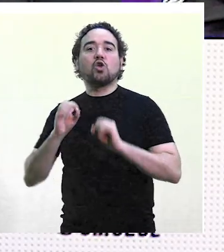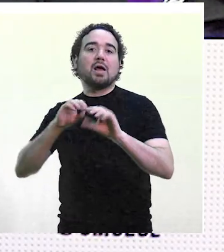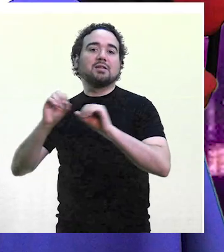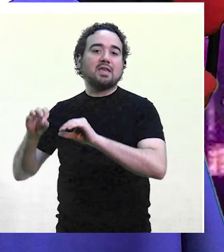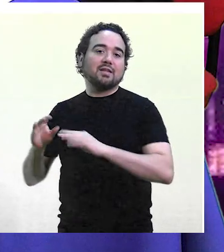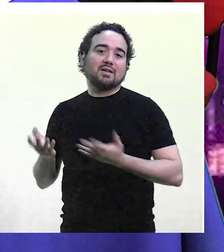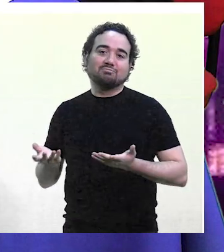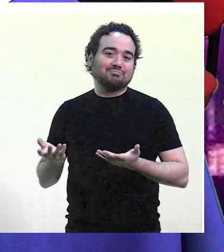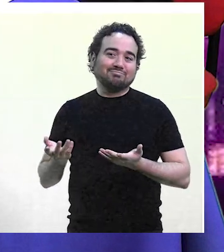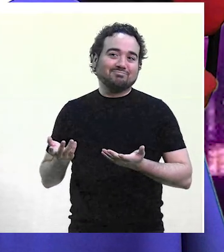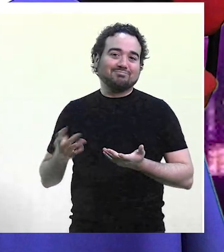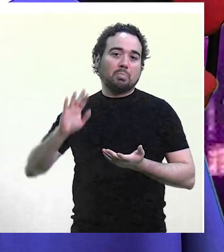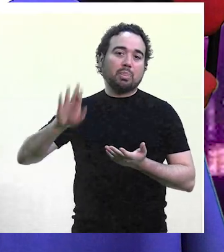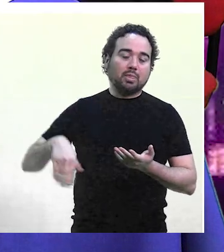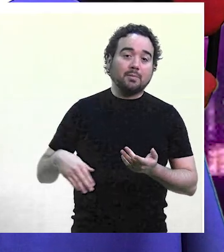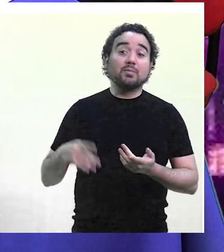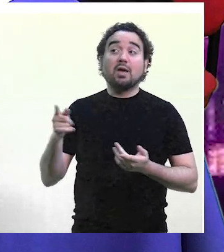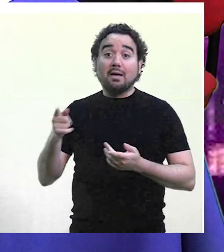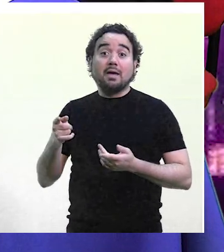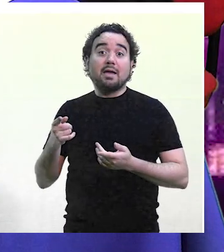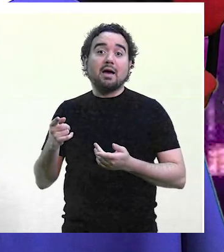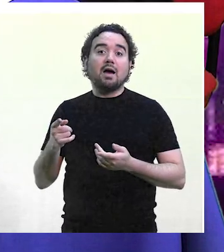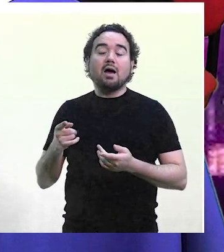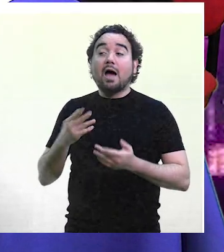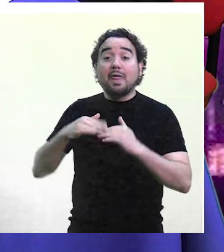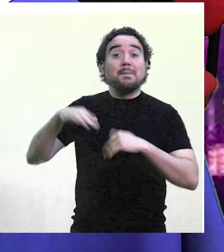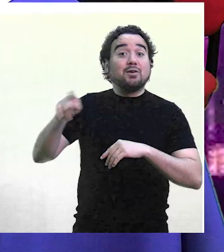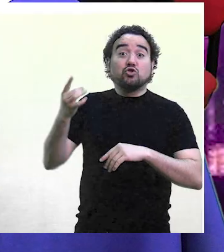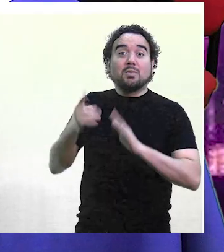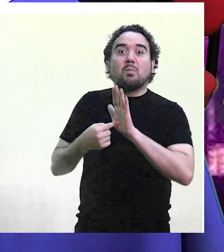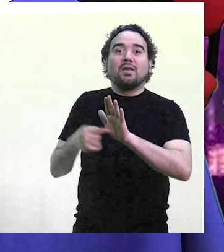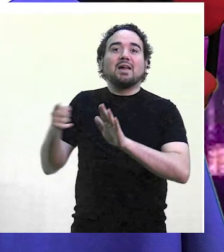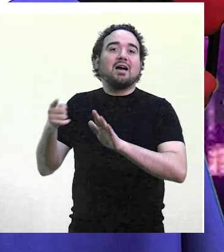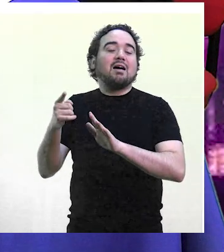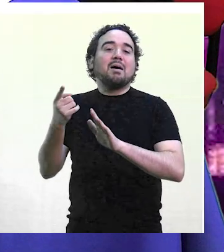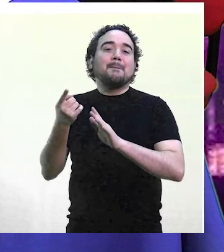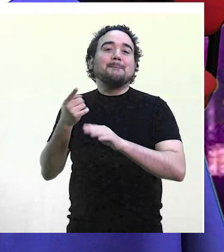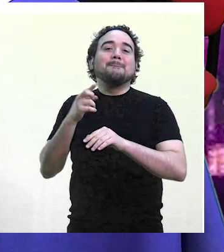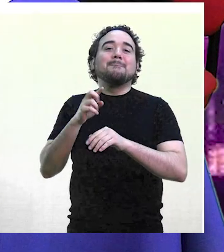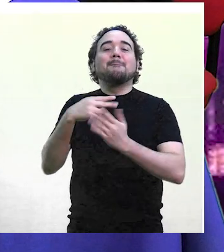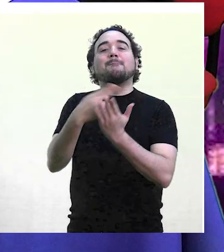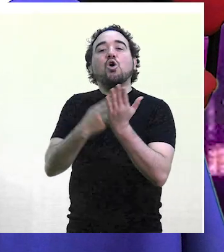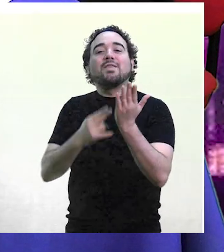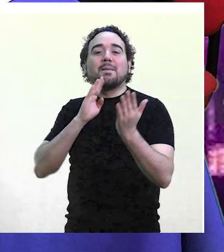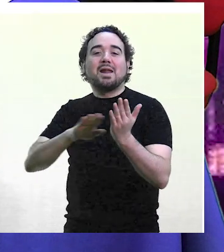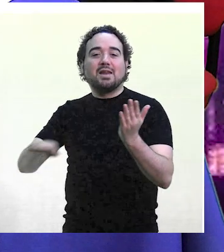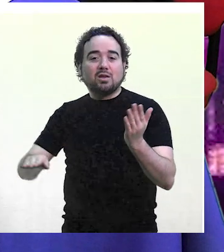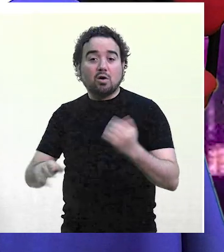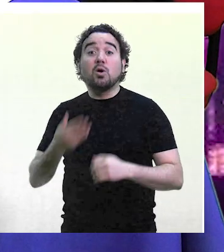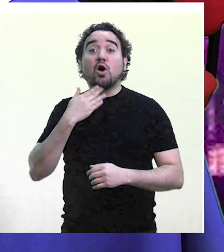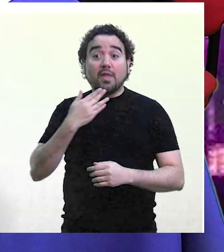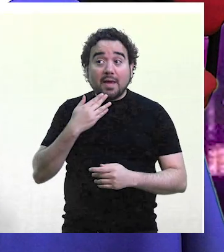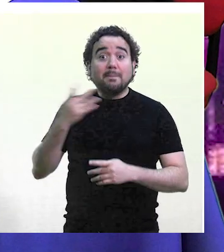etc. Además que se le reduce solo el tema de poesía para niños y en Claro. verdad era pedagoga, tenía estudios, tenía una visión súper crítica. O